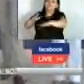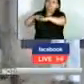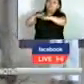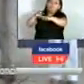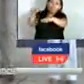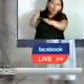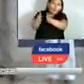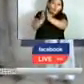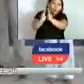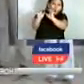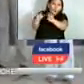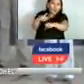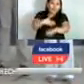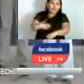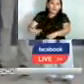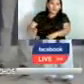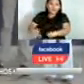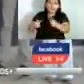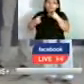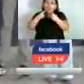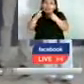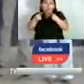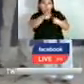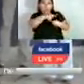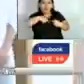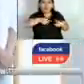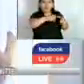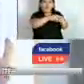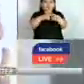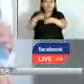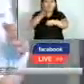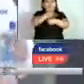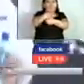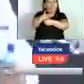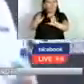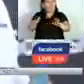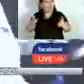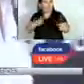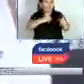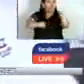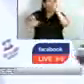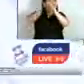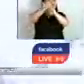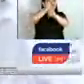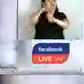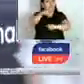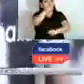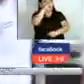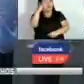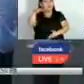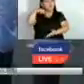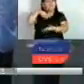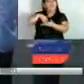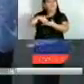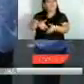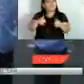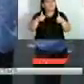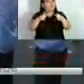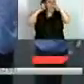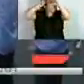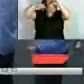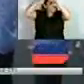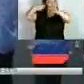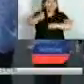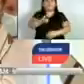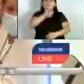a mantener un diálogo permanente con la oposición, con un solo objetivo: velar por el bienestar de la población. Con imágenes